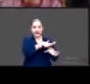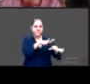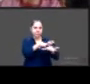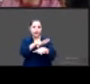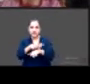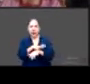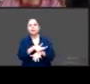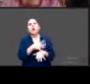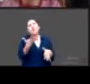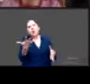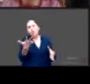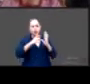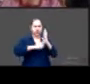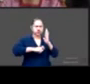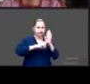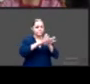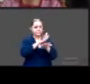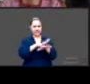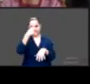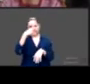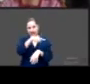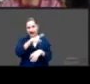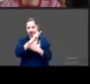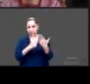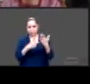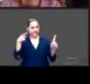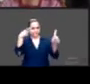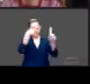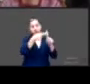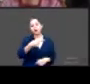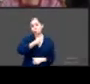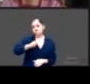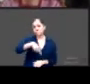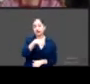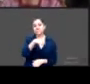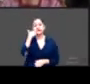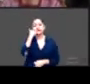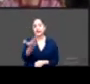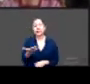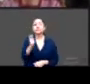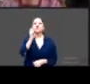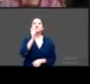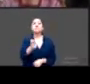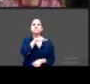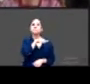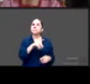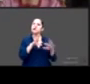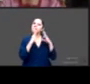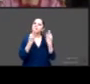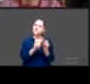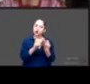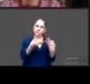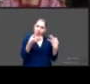término adecuado de esta estrategia lo que queremos es realmente focalizar las acciones que pueden incidir de manera más eficiente